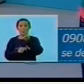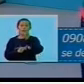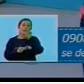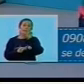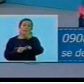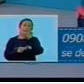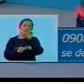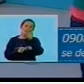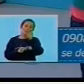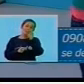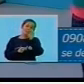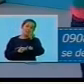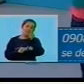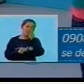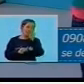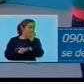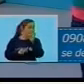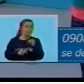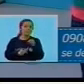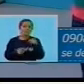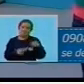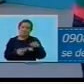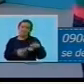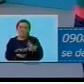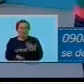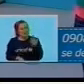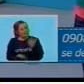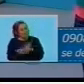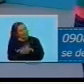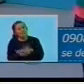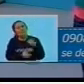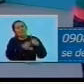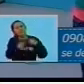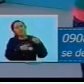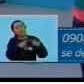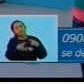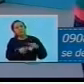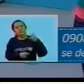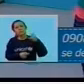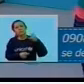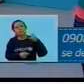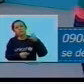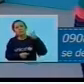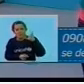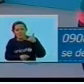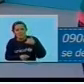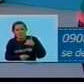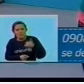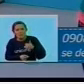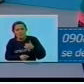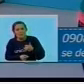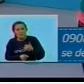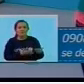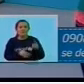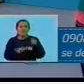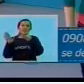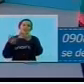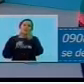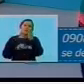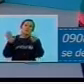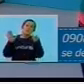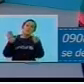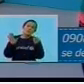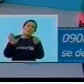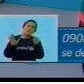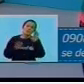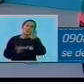7464. Dale, seguí colaborando con UNICEF. Todo el mundo tiene que colaborar. Llamen ya mismo al 0908-6466. 50 pesos por mes se va a evitar